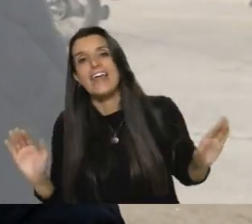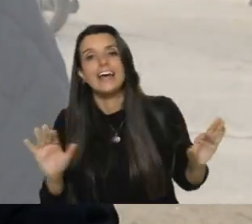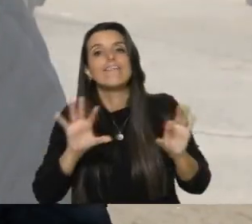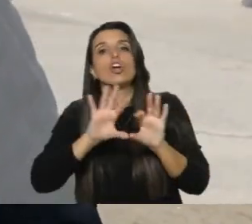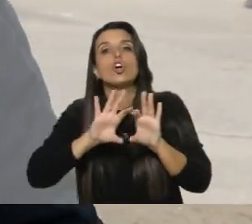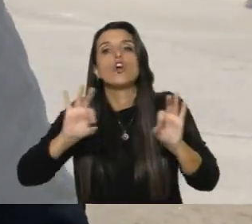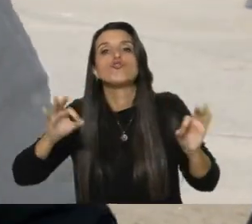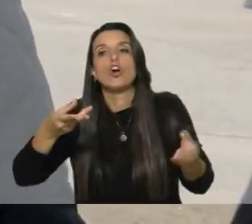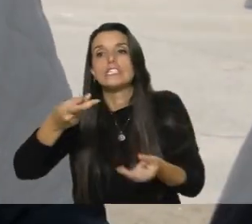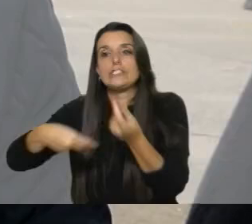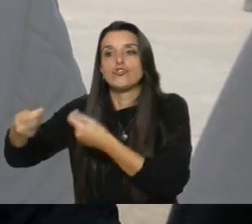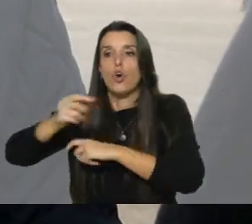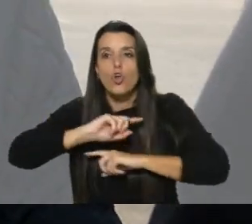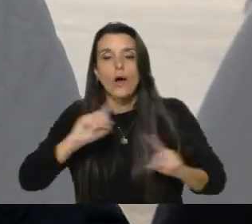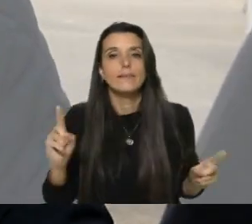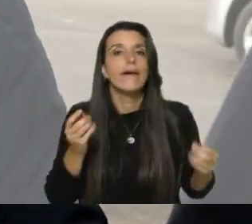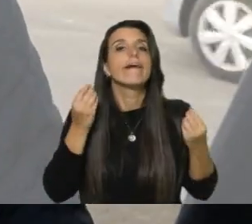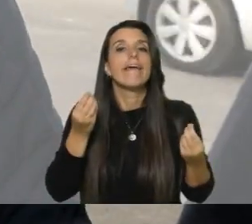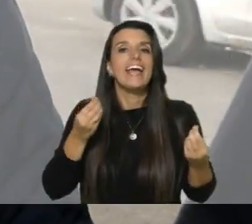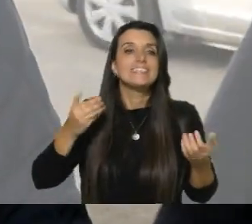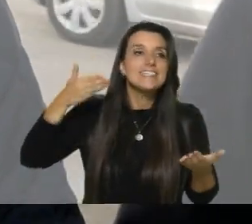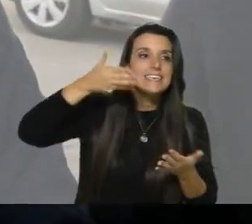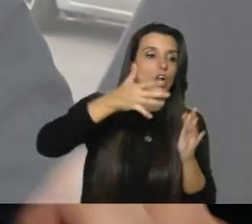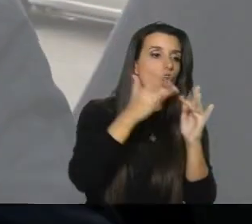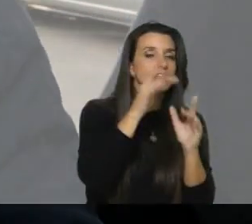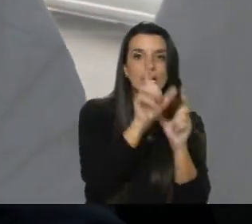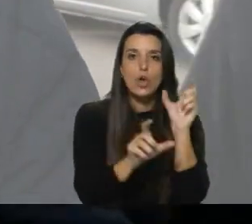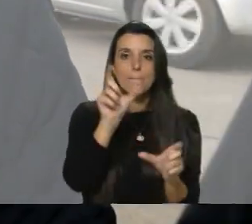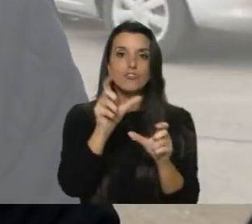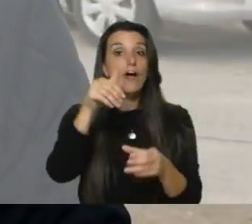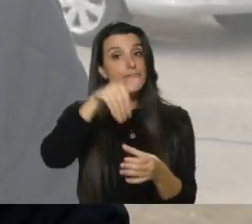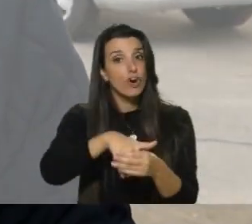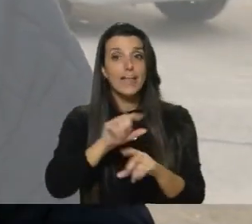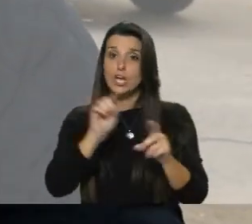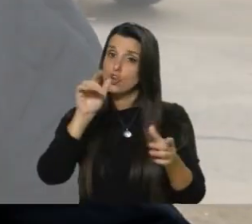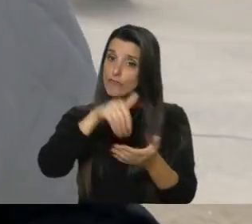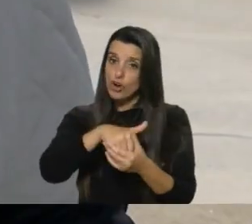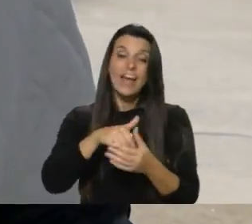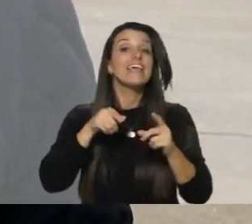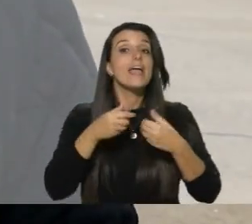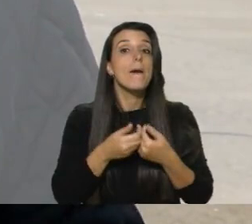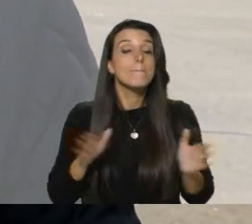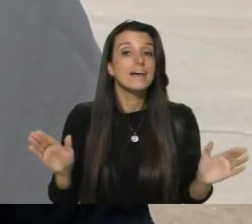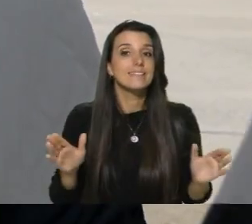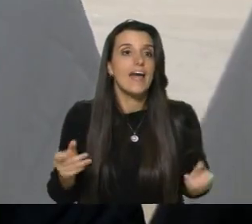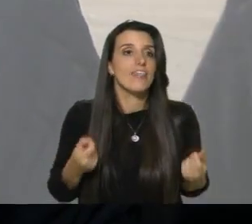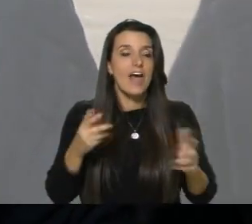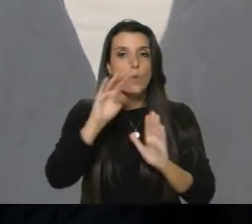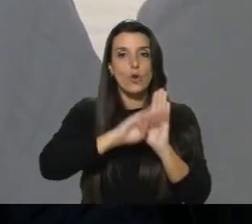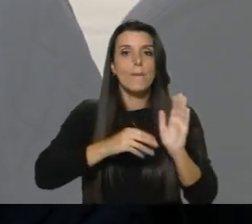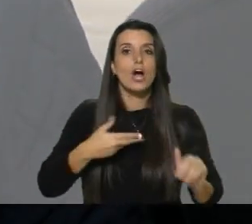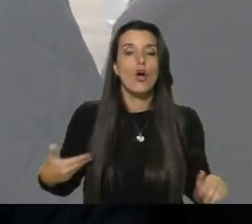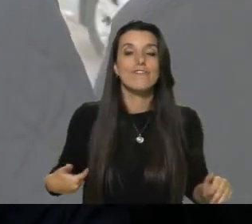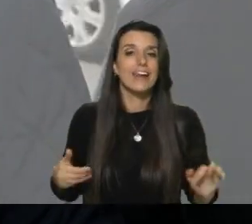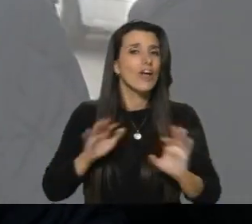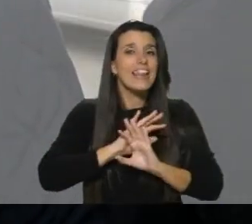choripán. La base territorial es esto, es estar en contacto con la gente, la que te vota y la que no te vota. Y a partir de ahí generar un programa de gobierno, que